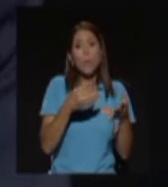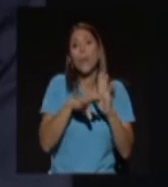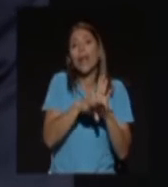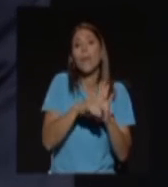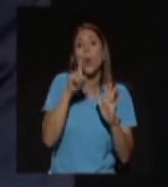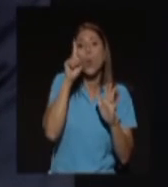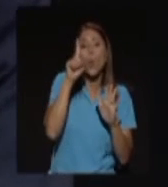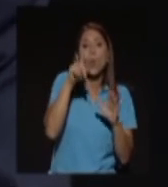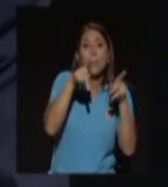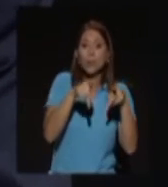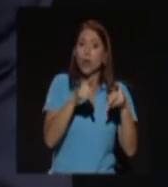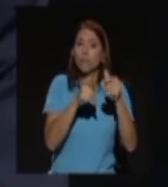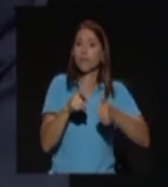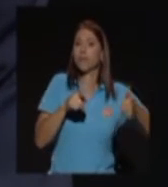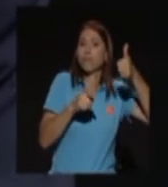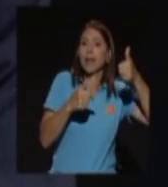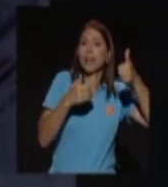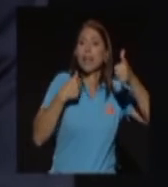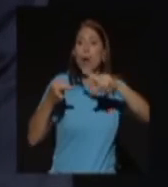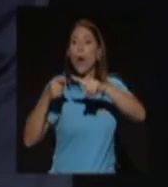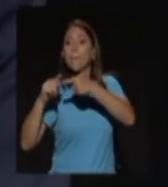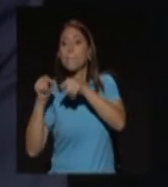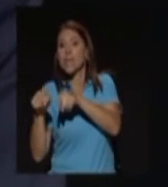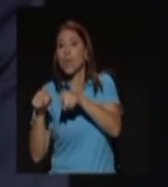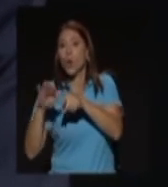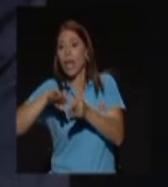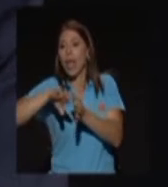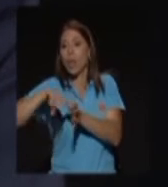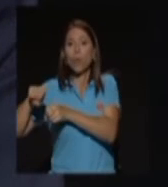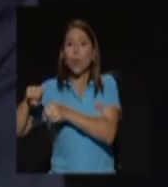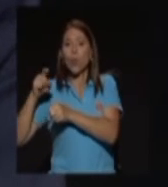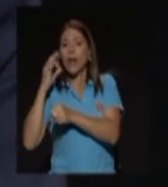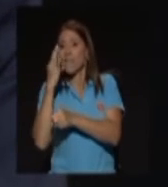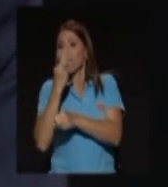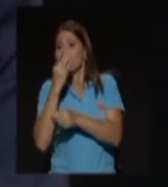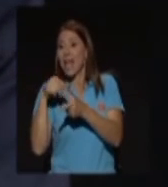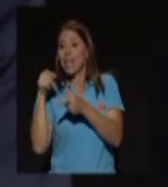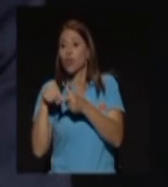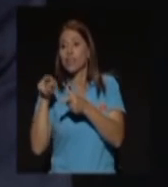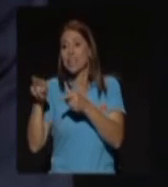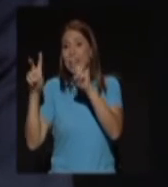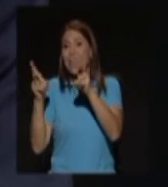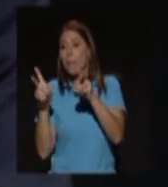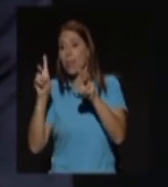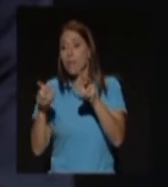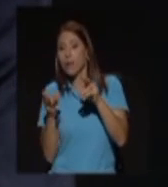se le había expropiado una finca y eso se volvía condición de renegociación de las preferencias,